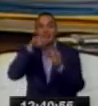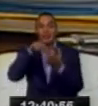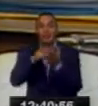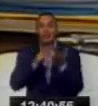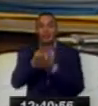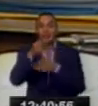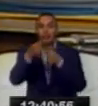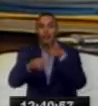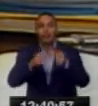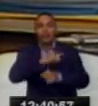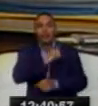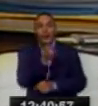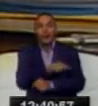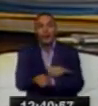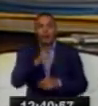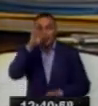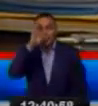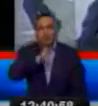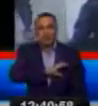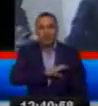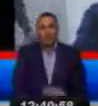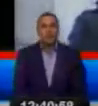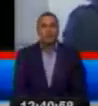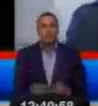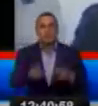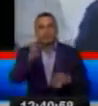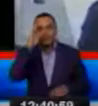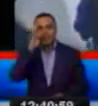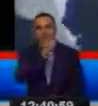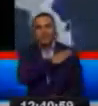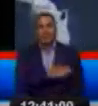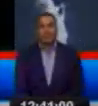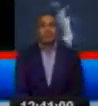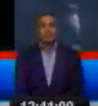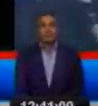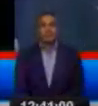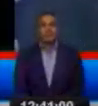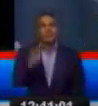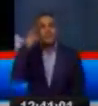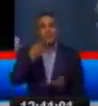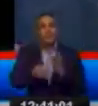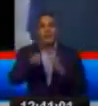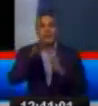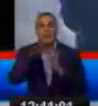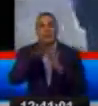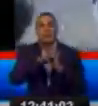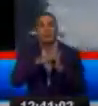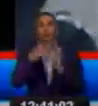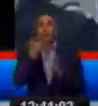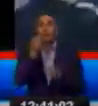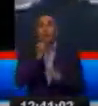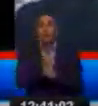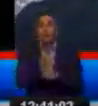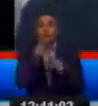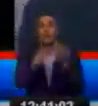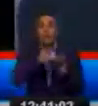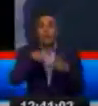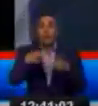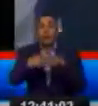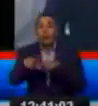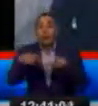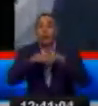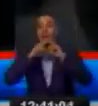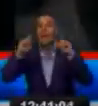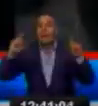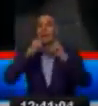uso progresivo de la fuerza de la Policía Nacional y las Fuerzas Armadas. Esto con el fin de definir cuáles serían sus actuaciones en espacios, como